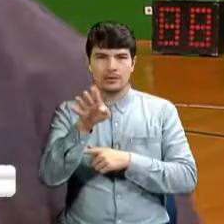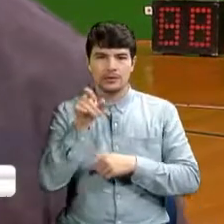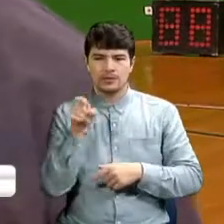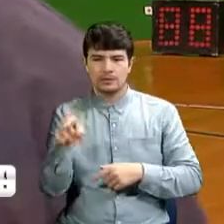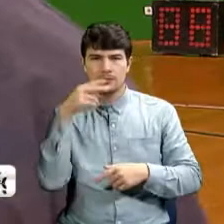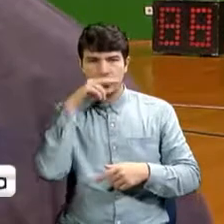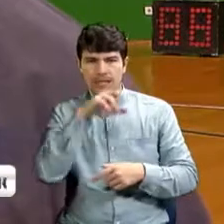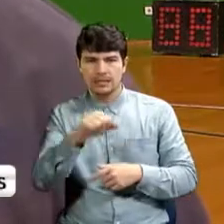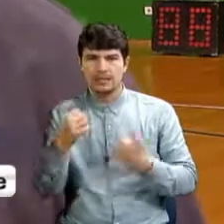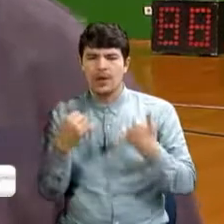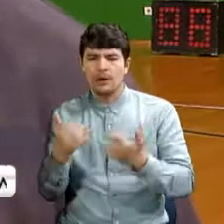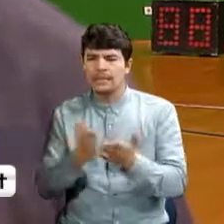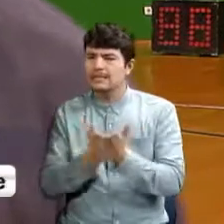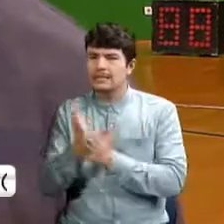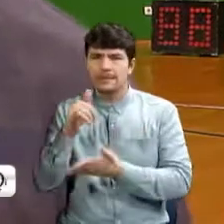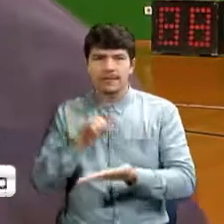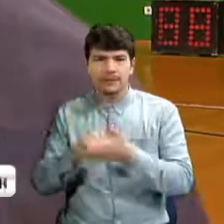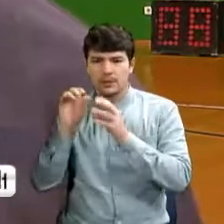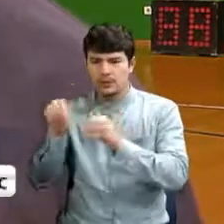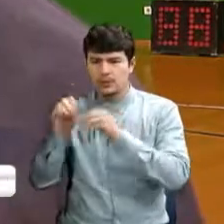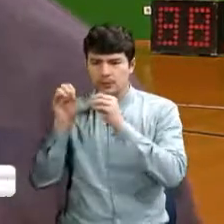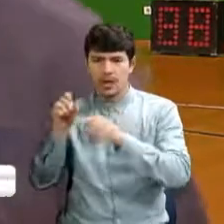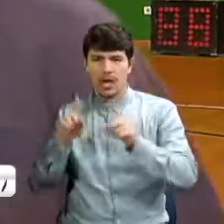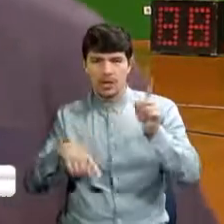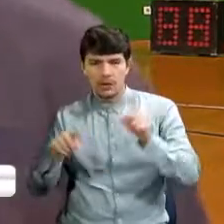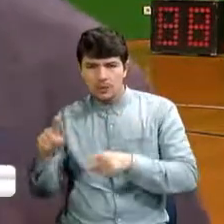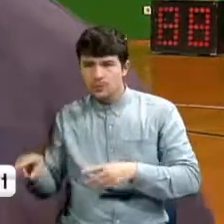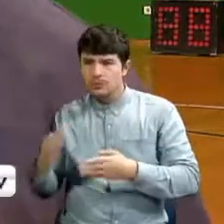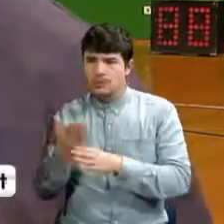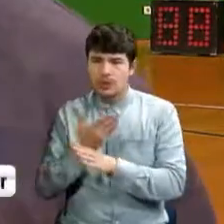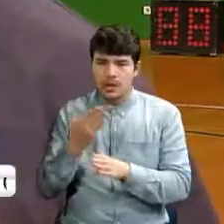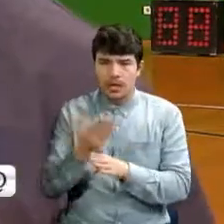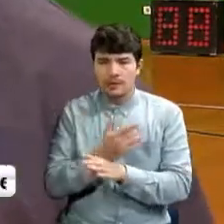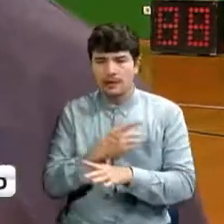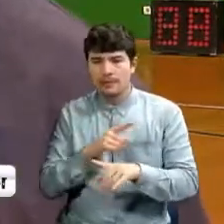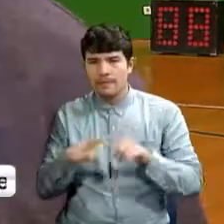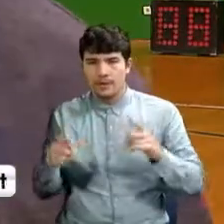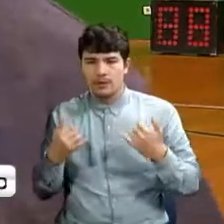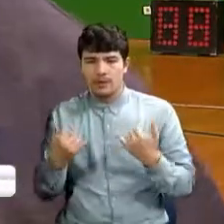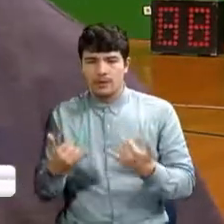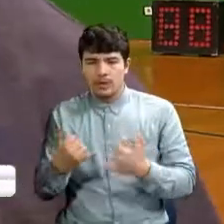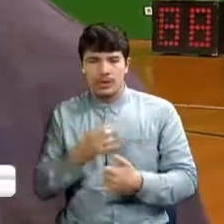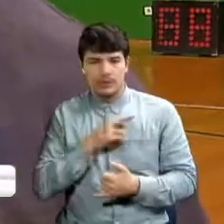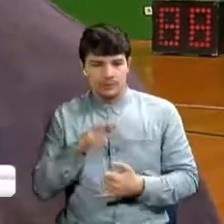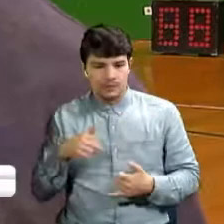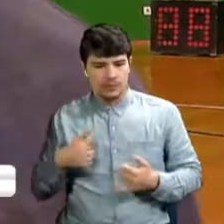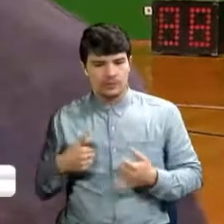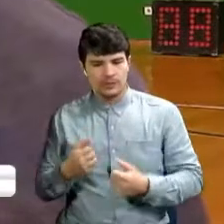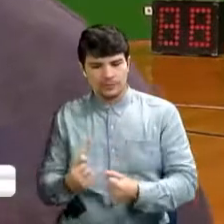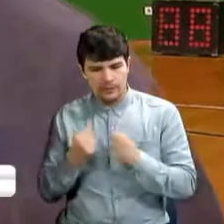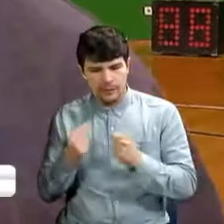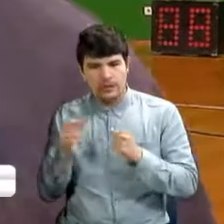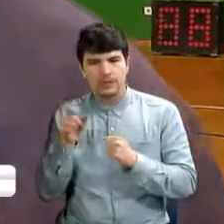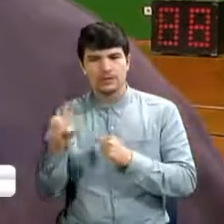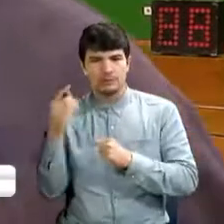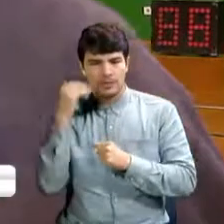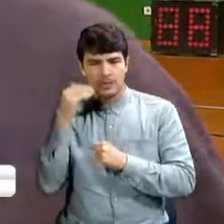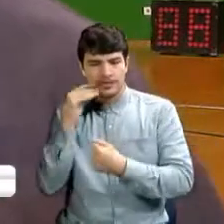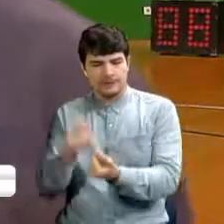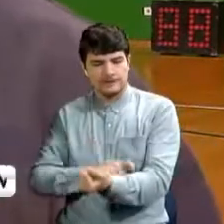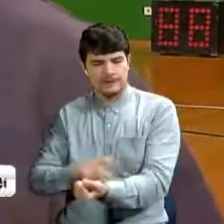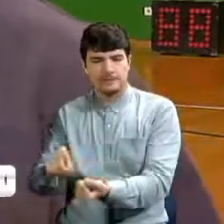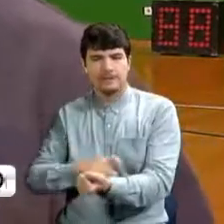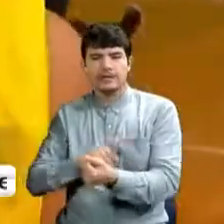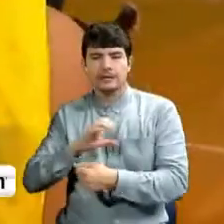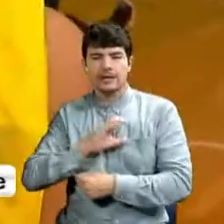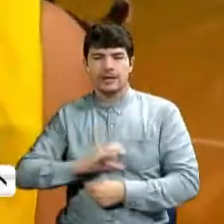tras niñas todavía estar en formación salen muchos altibajos y pues sacamos un poquitico la casta de esa santandereana la fuerza la verdad que era y sacamos